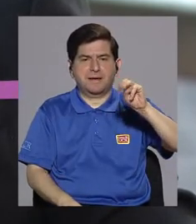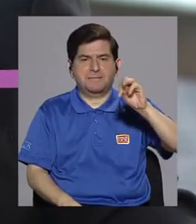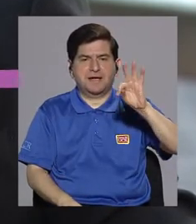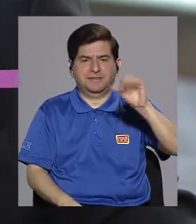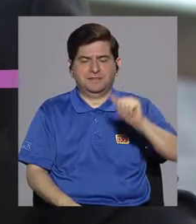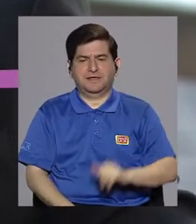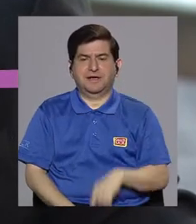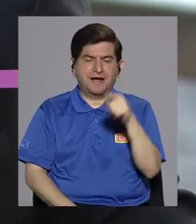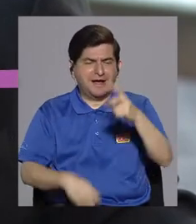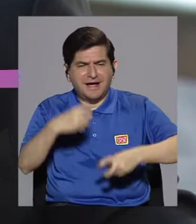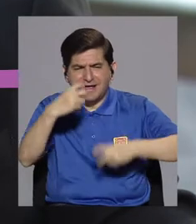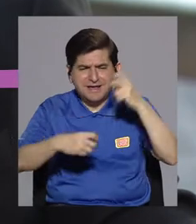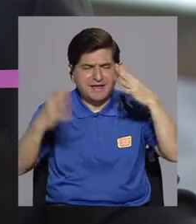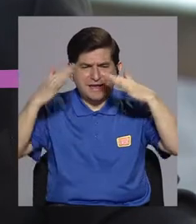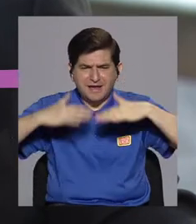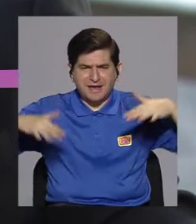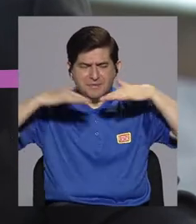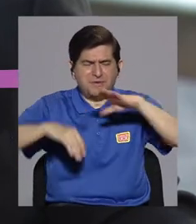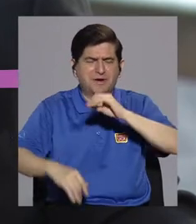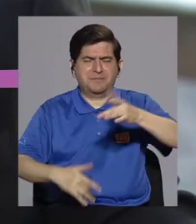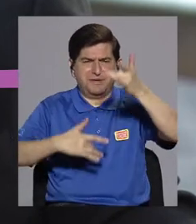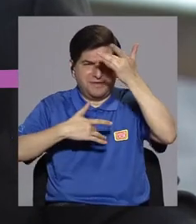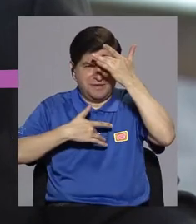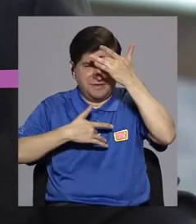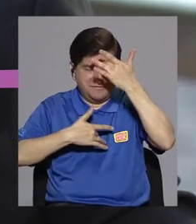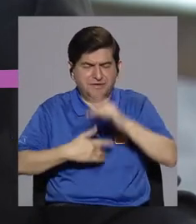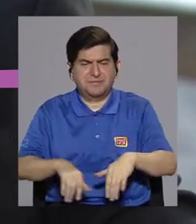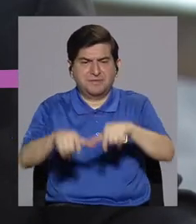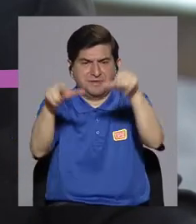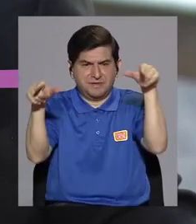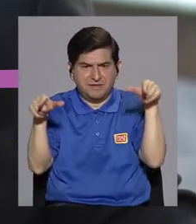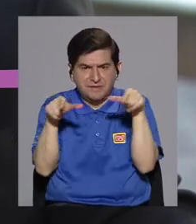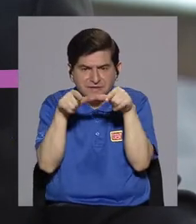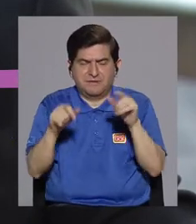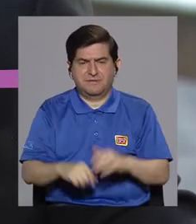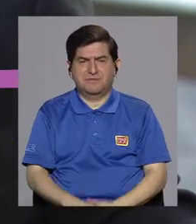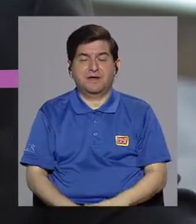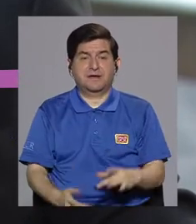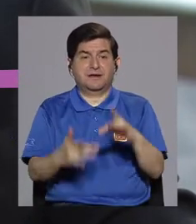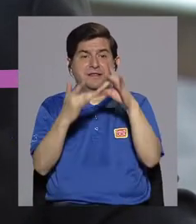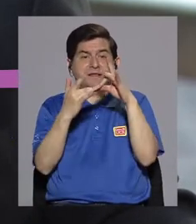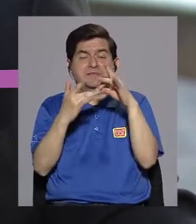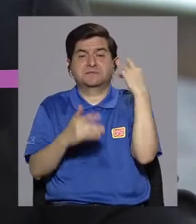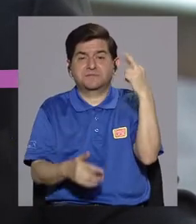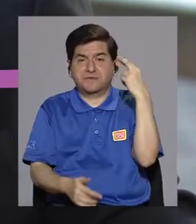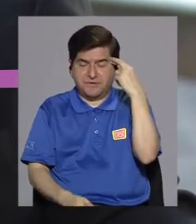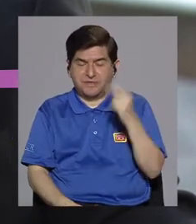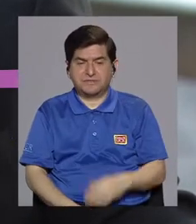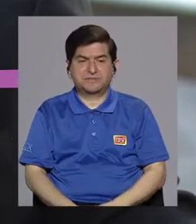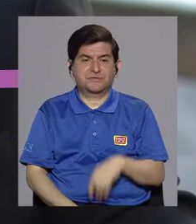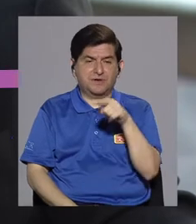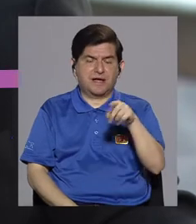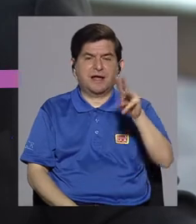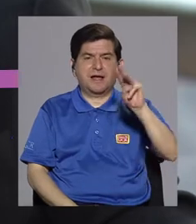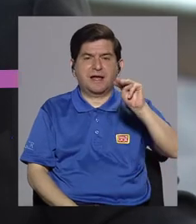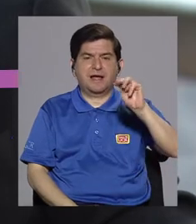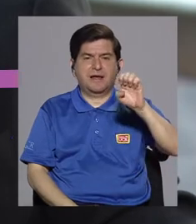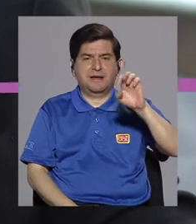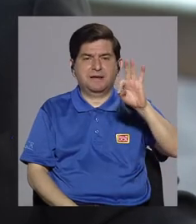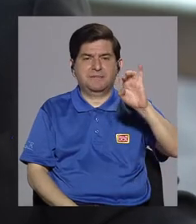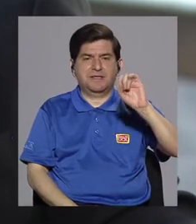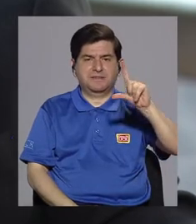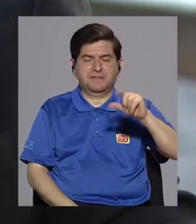el desastre ambiental y epidemiológico en Minamata fue sobre todo generado por la exposición a